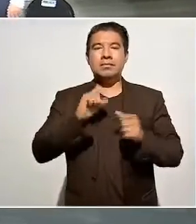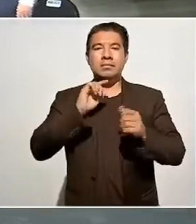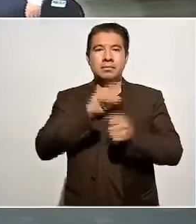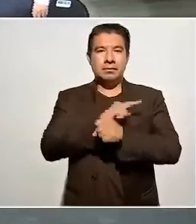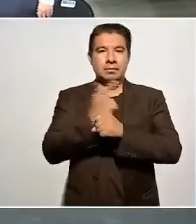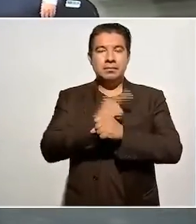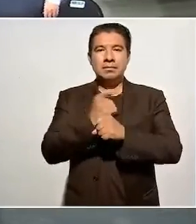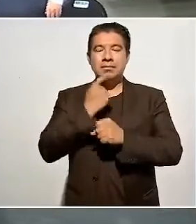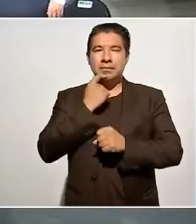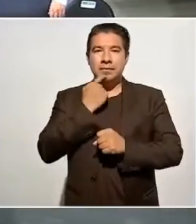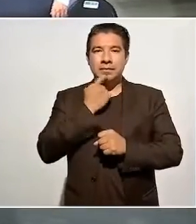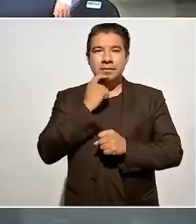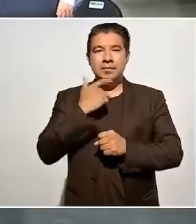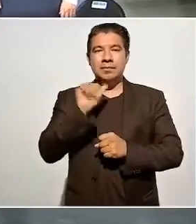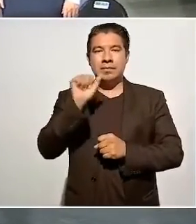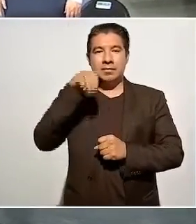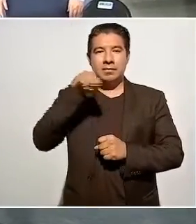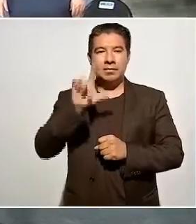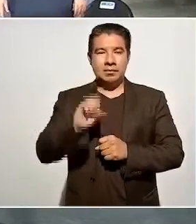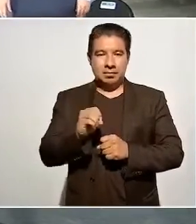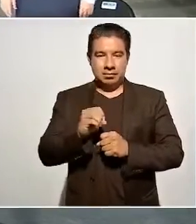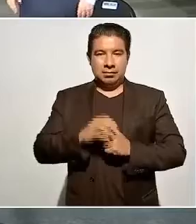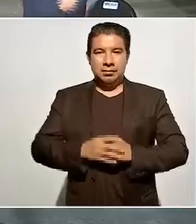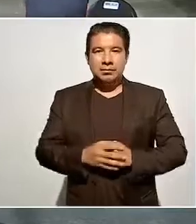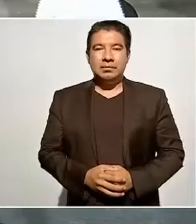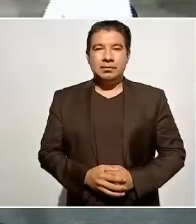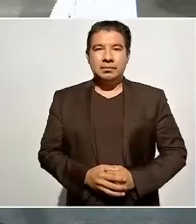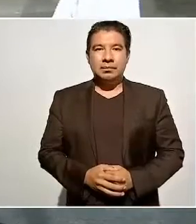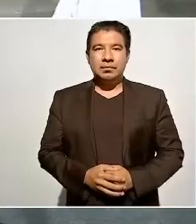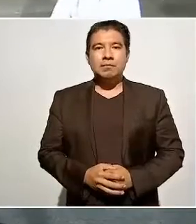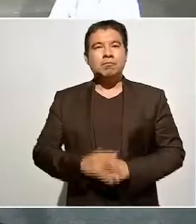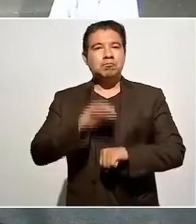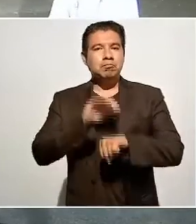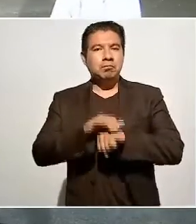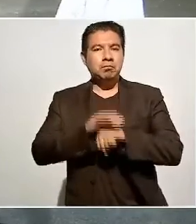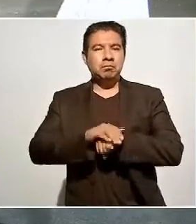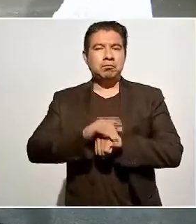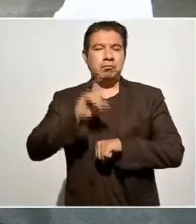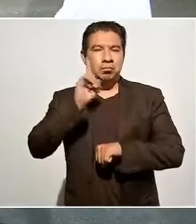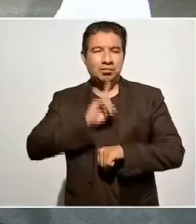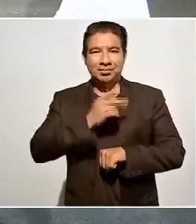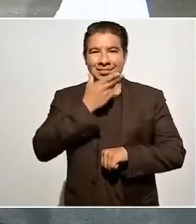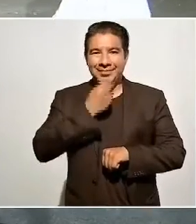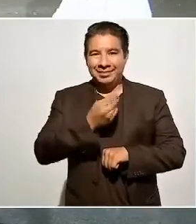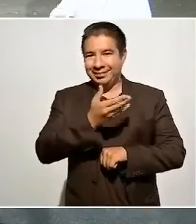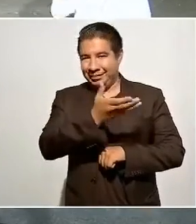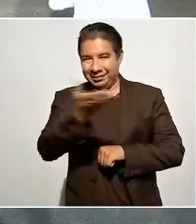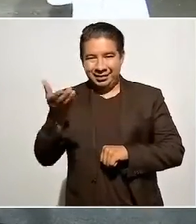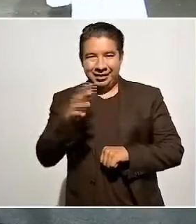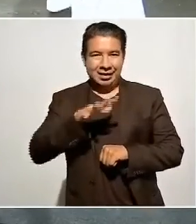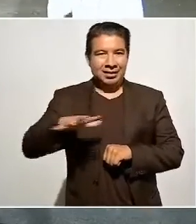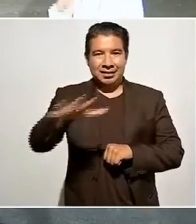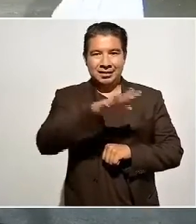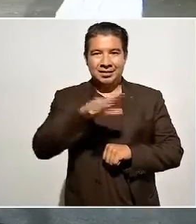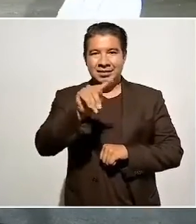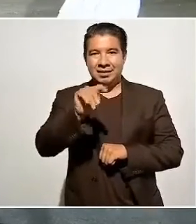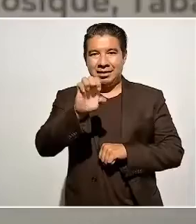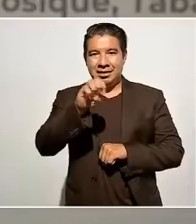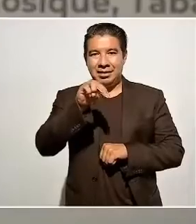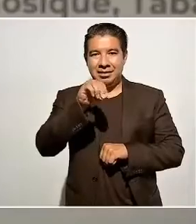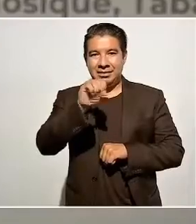licenciado Andrés Manuel López Obrador. Amigas, amigos de